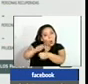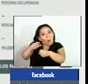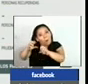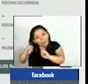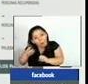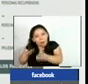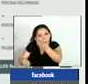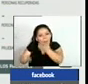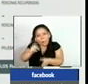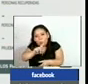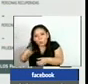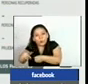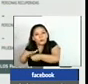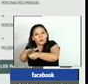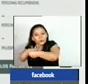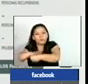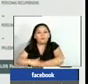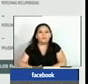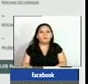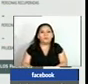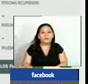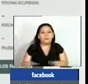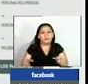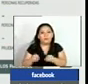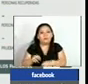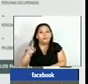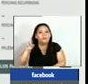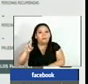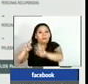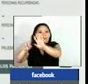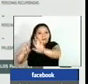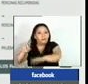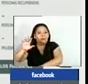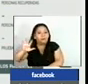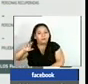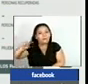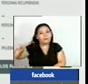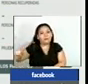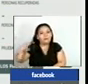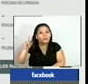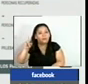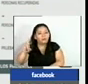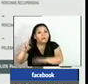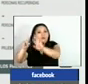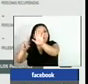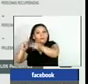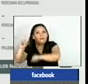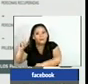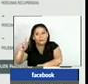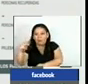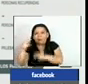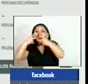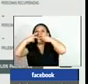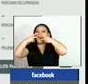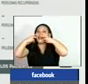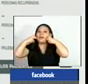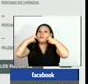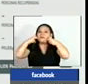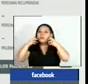activos de COVID-19. Tenemos un total de 165,161 pruebas que se han hecho